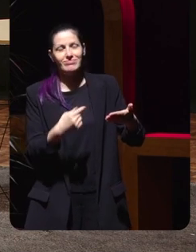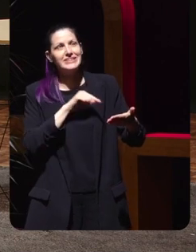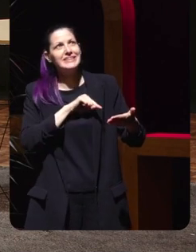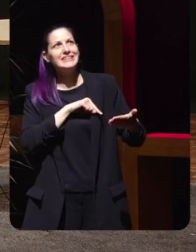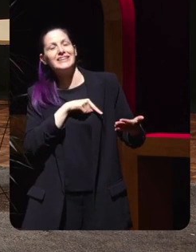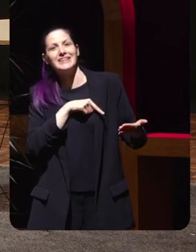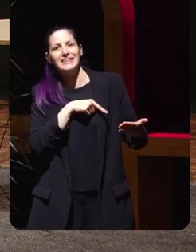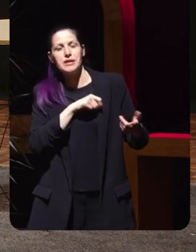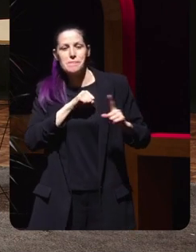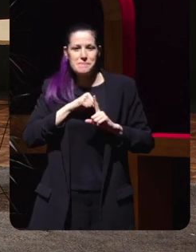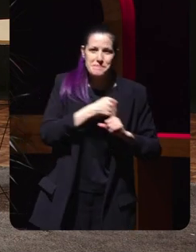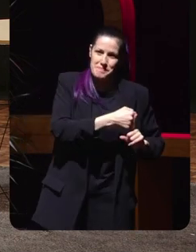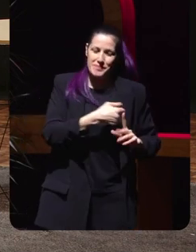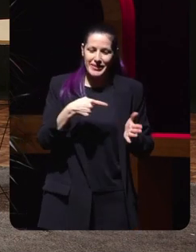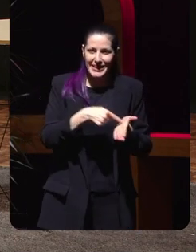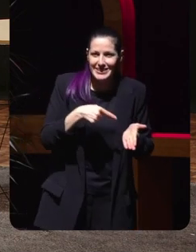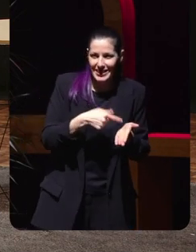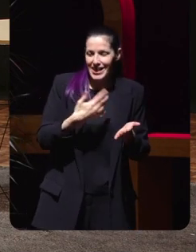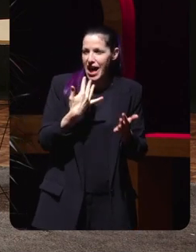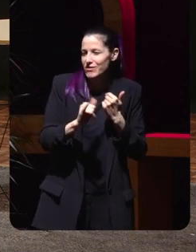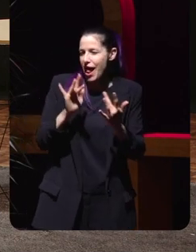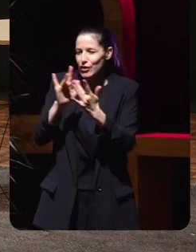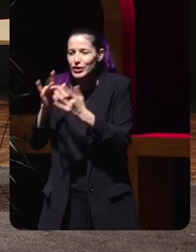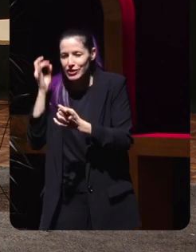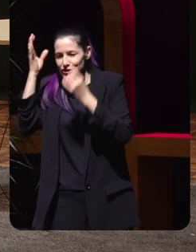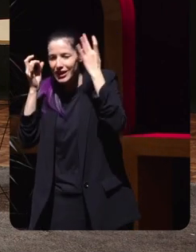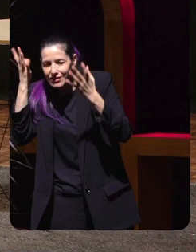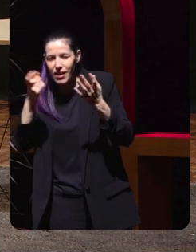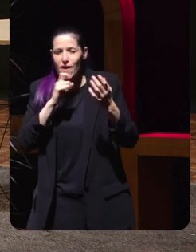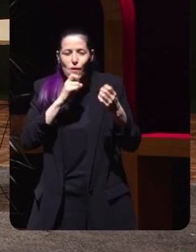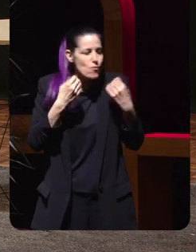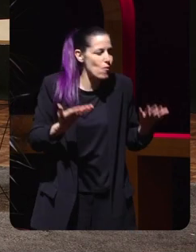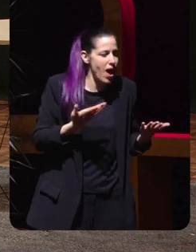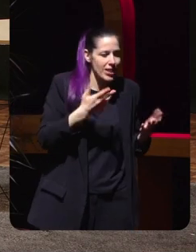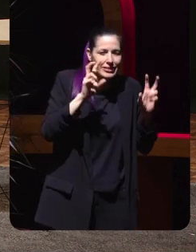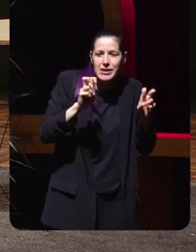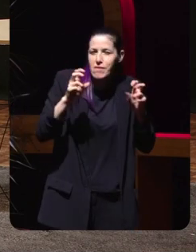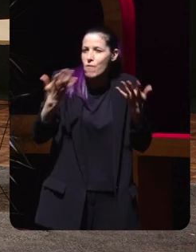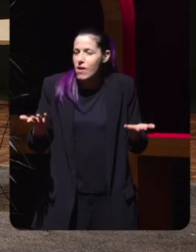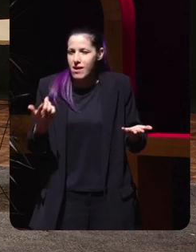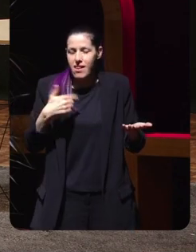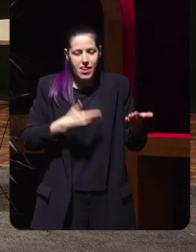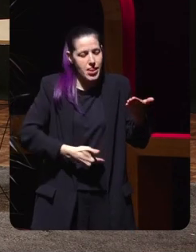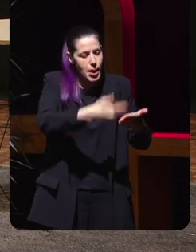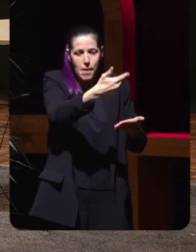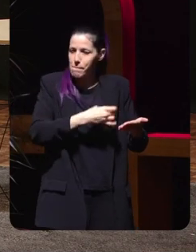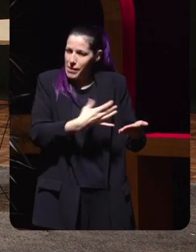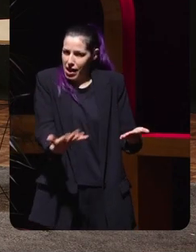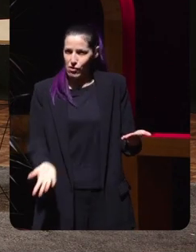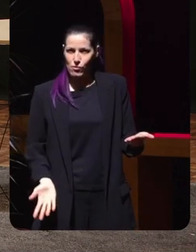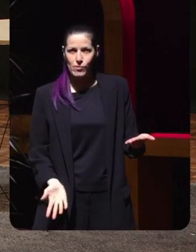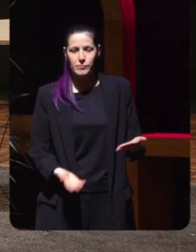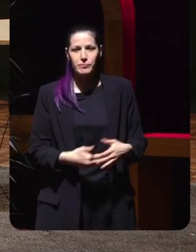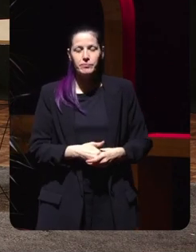siempre tirar de contactos de creatividad o que sea en ser todos esos días esa página de papel en blanco luego ahora quedo diario está